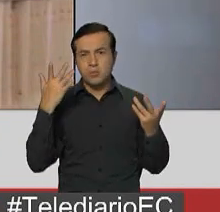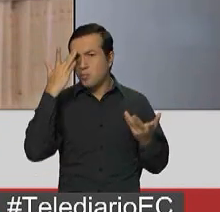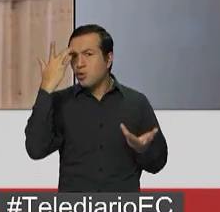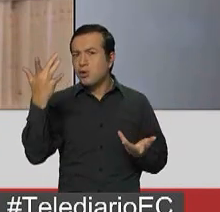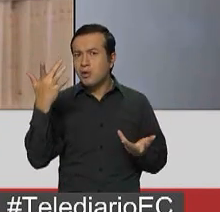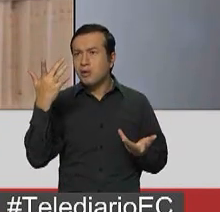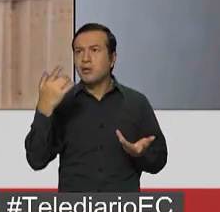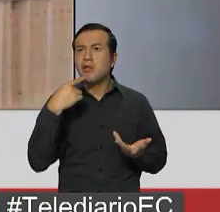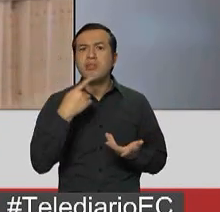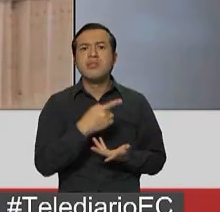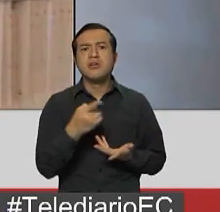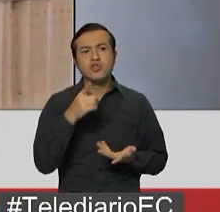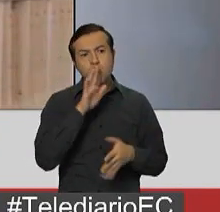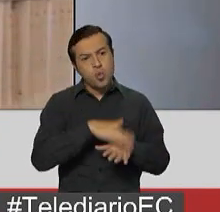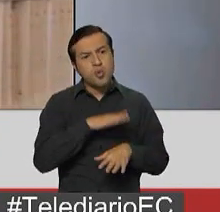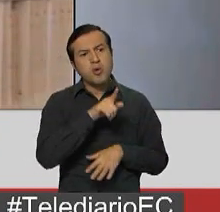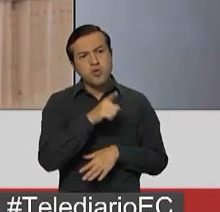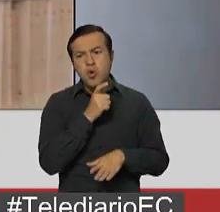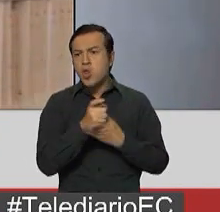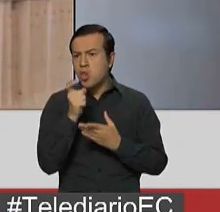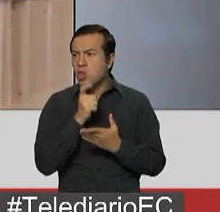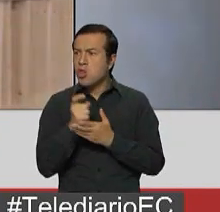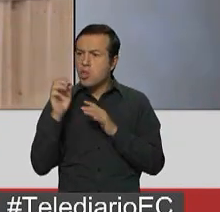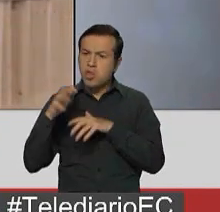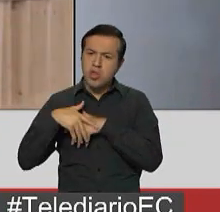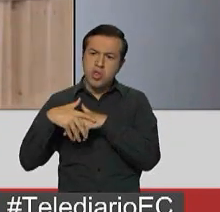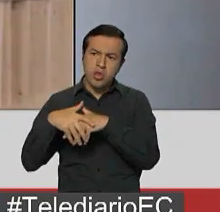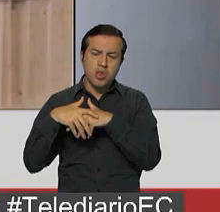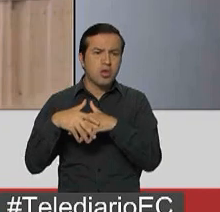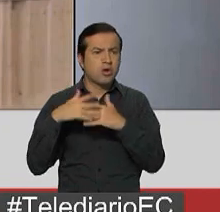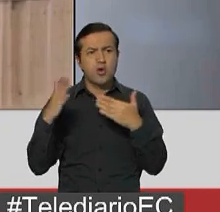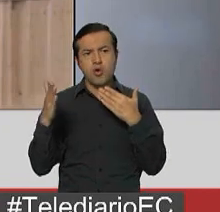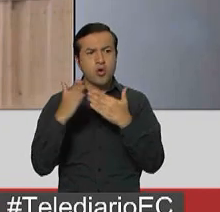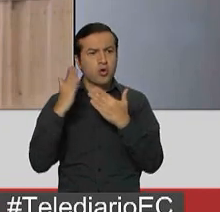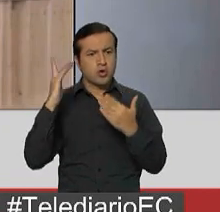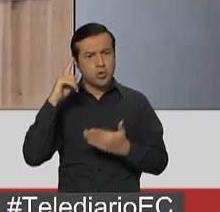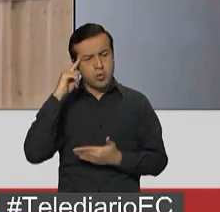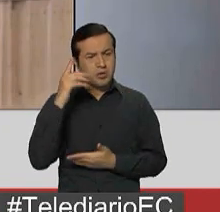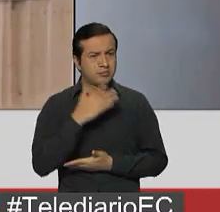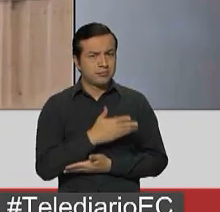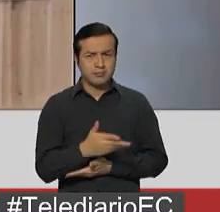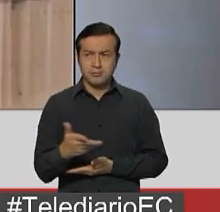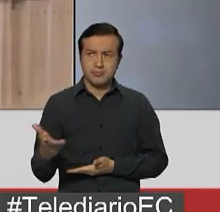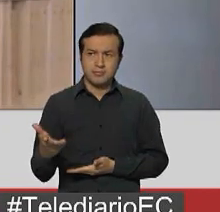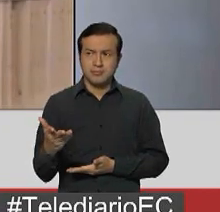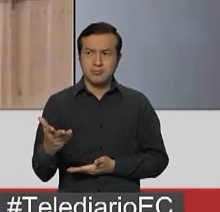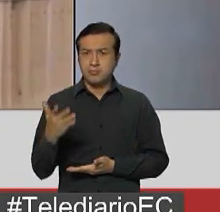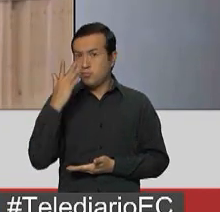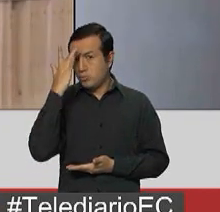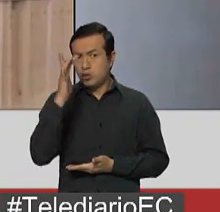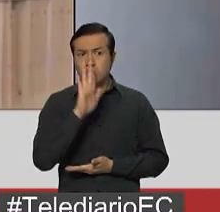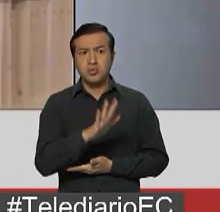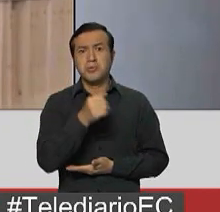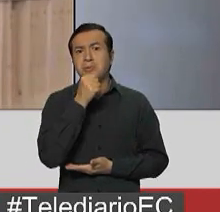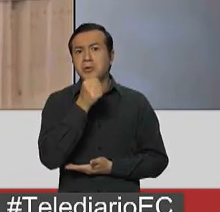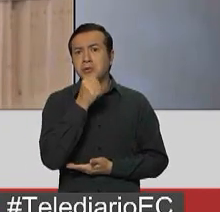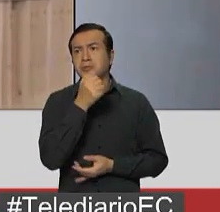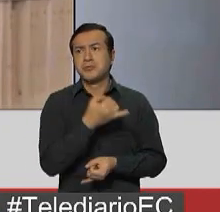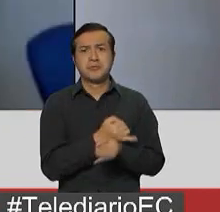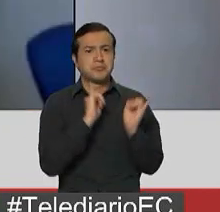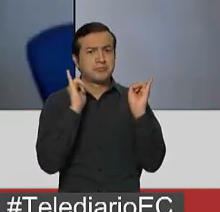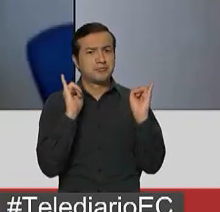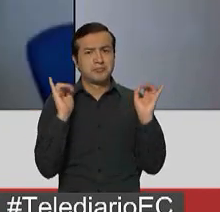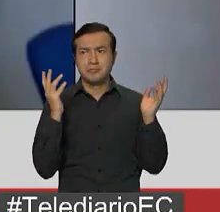incitación a coalición formada en contra de la integridad nacional simplemente porque era periodista independiente